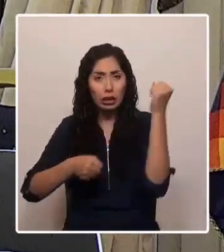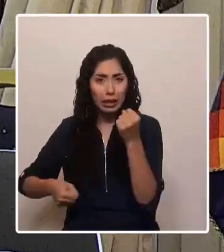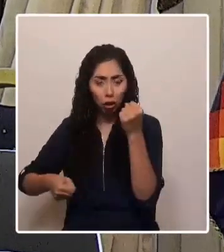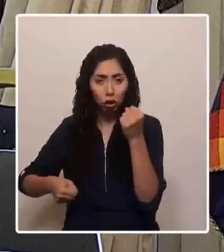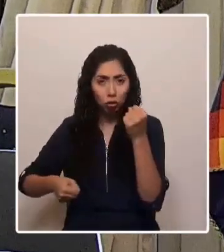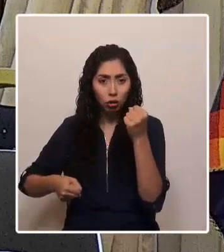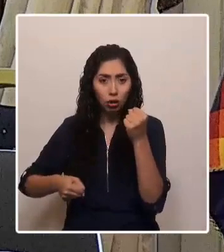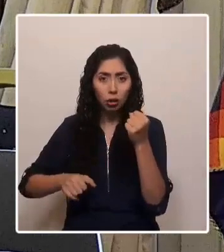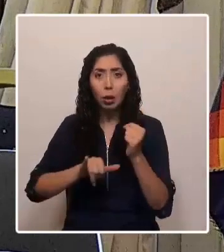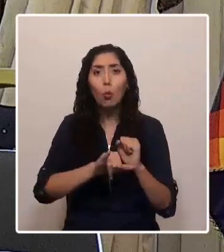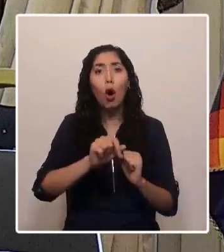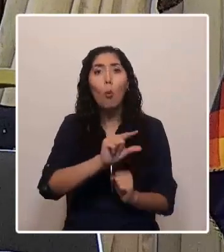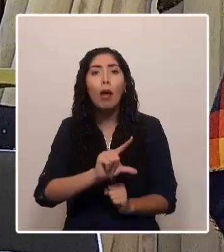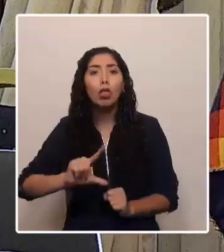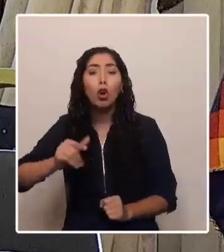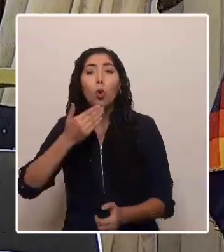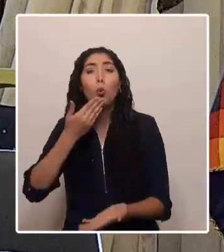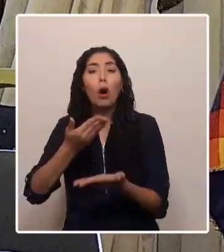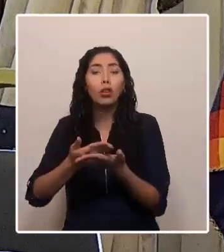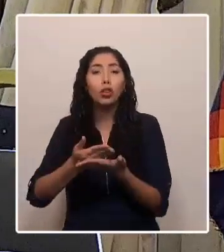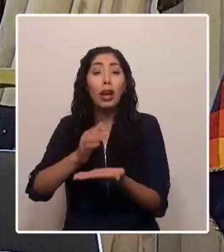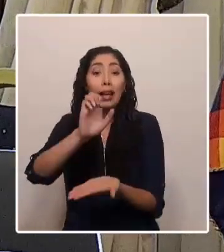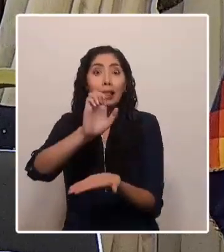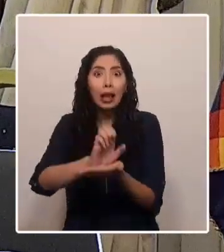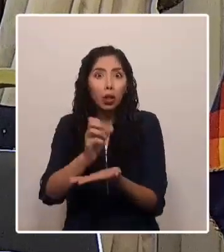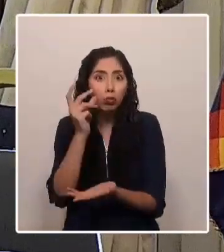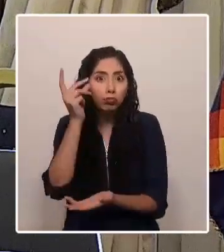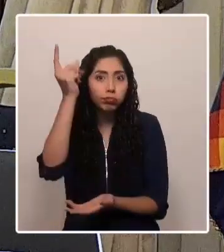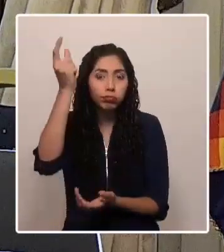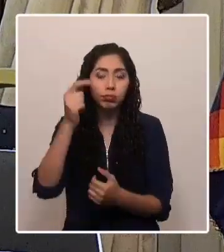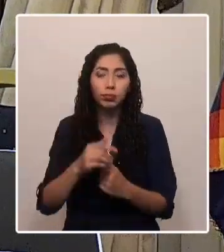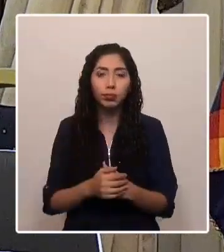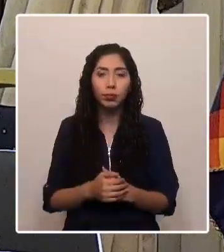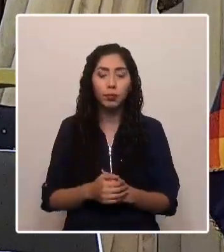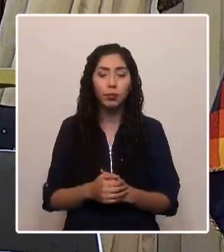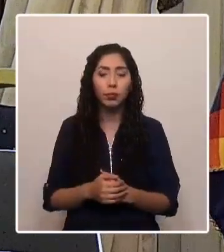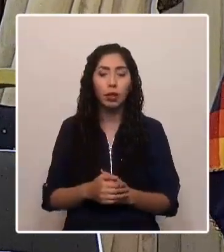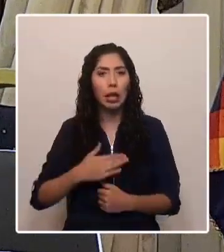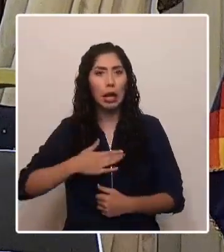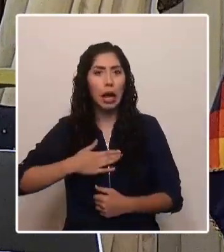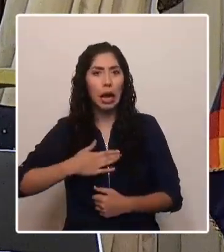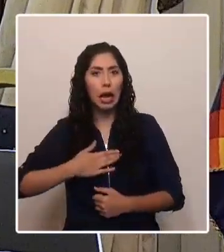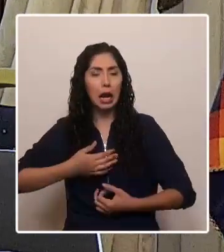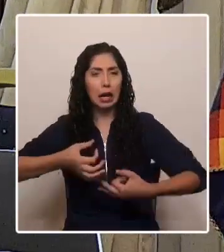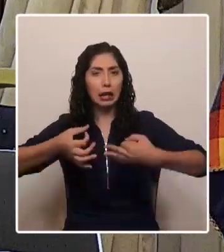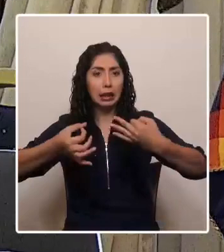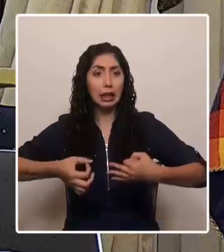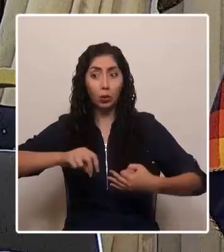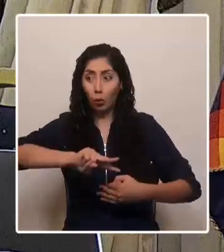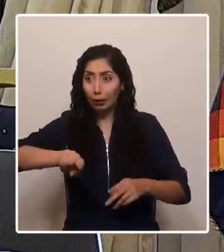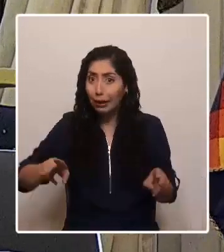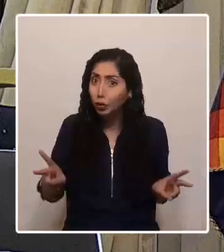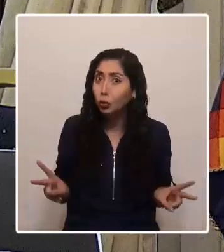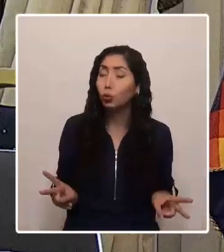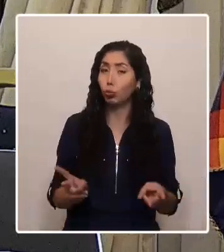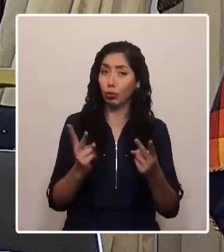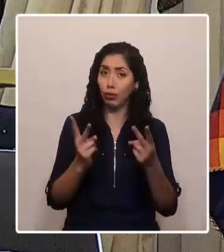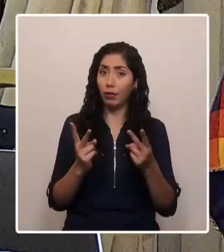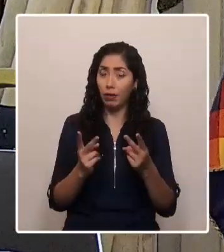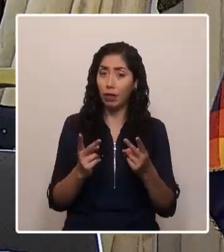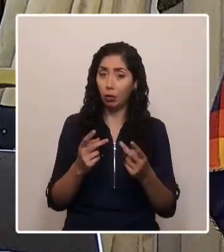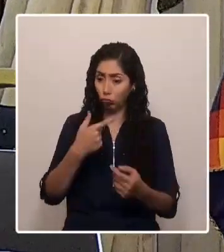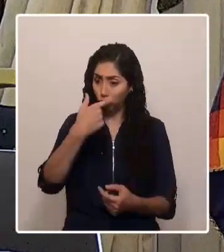creación del Estado-Nación chilena. Buscamos garantizar nuestra supervivencia en tanto seres